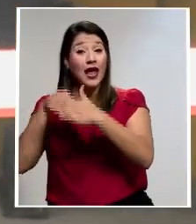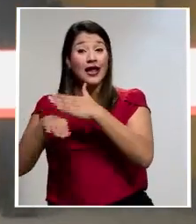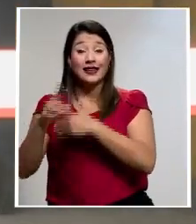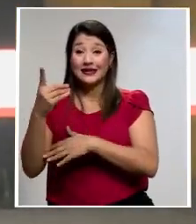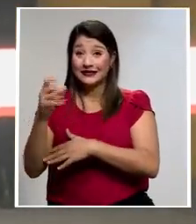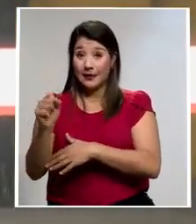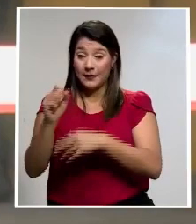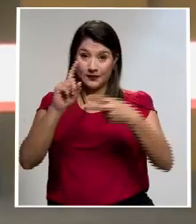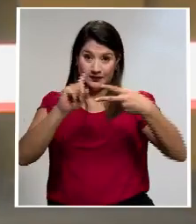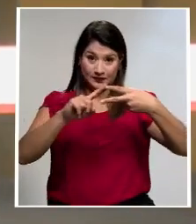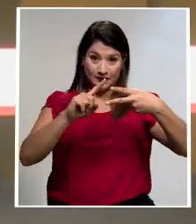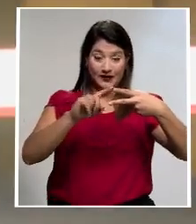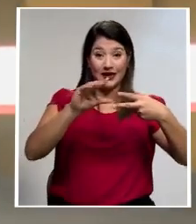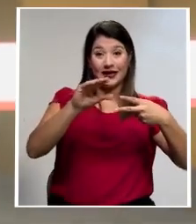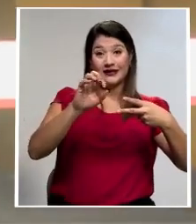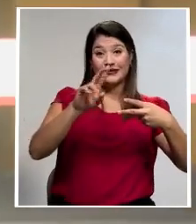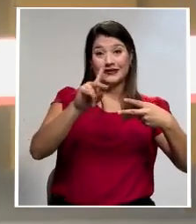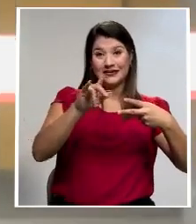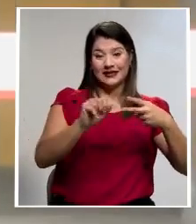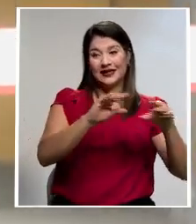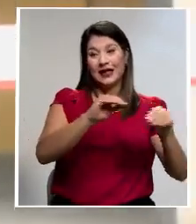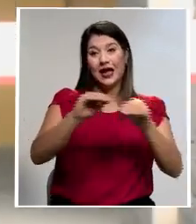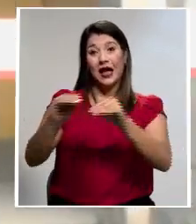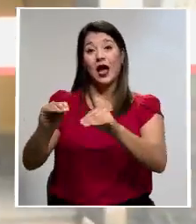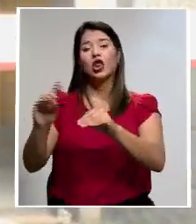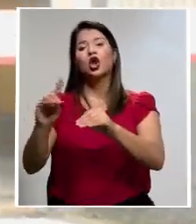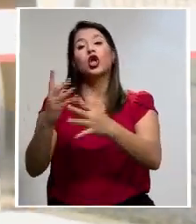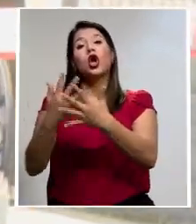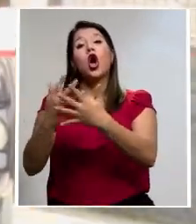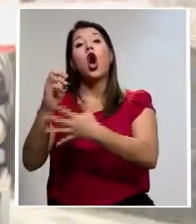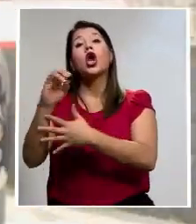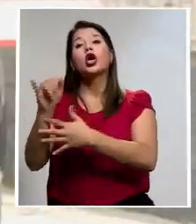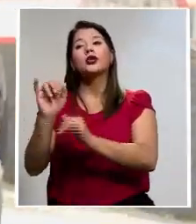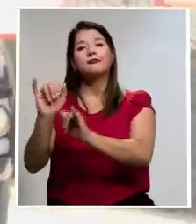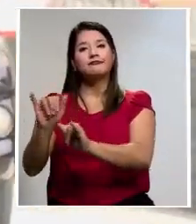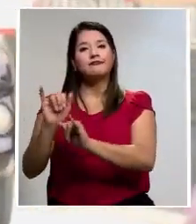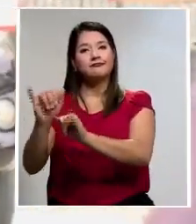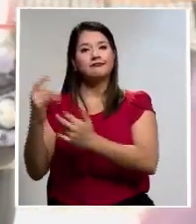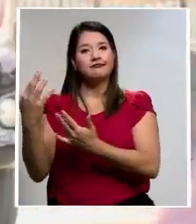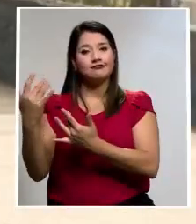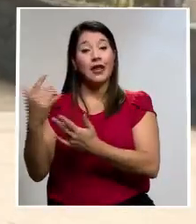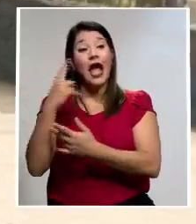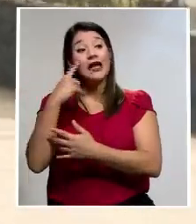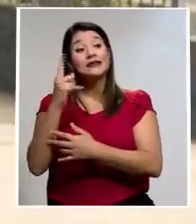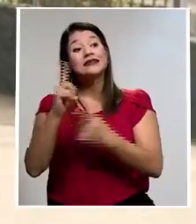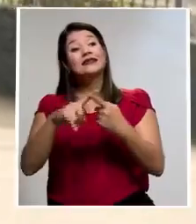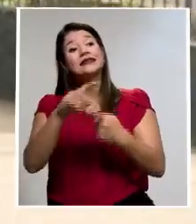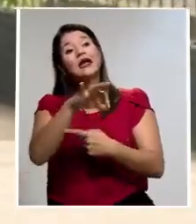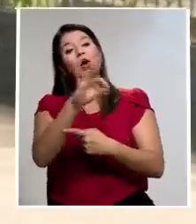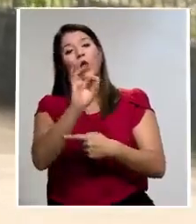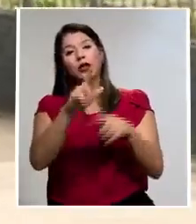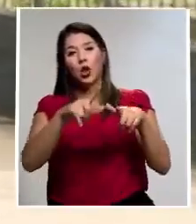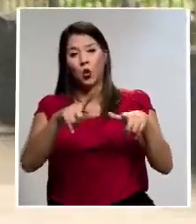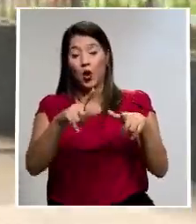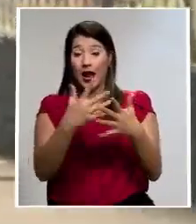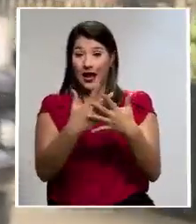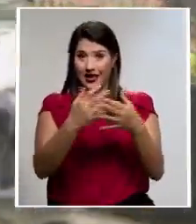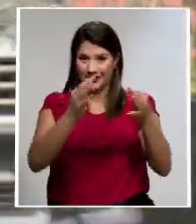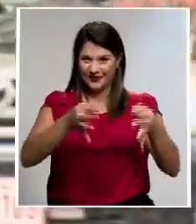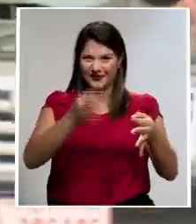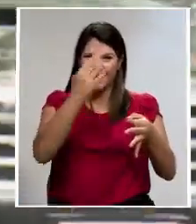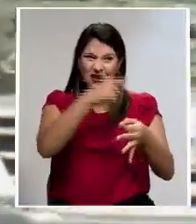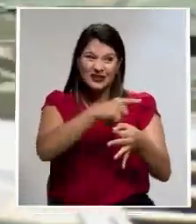Desamparados, mientras que Cerdas permanece en las celdas del organismo de investigación judicial en el sótano de los tribunales de justicia, a la espera de que la